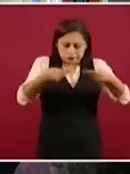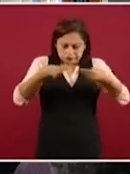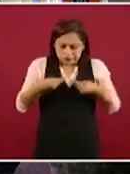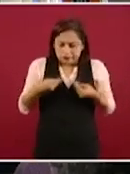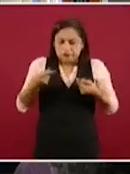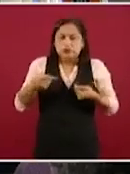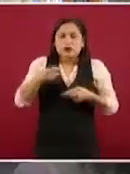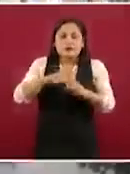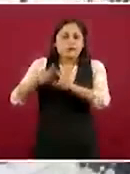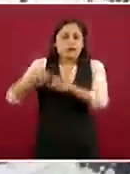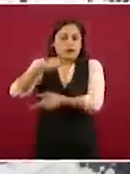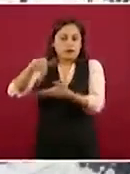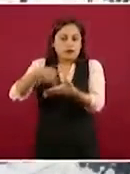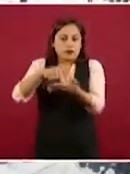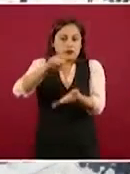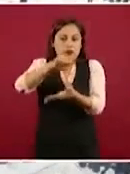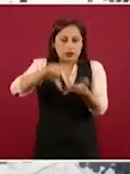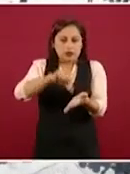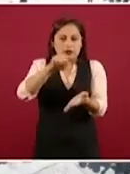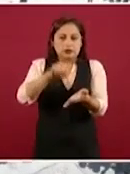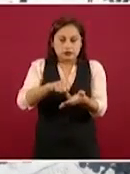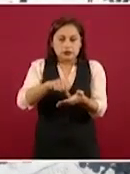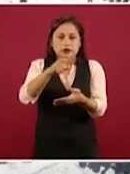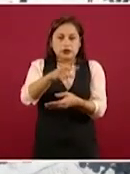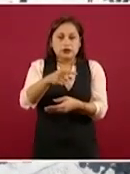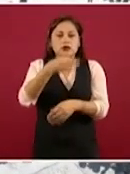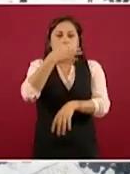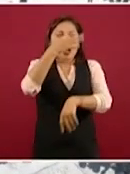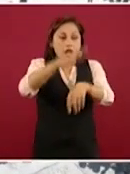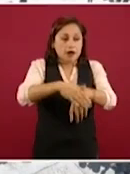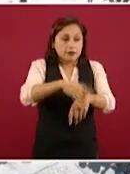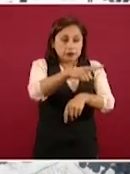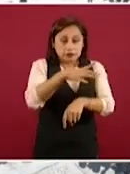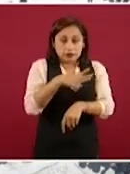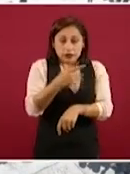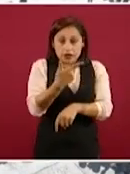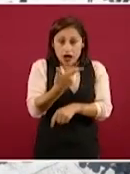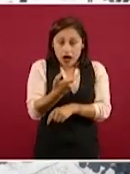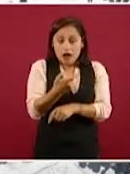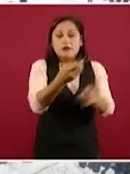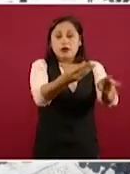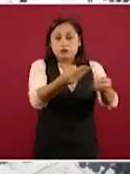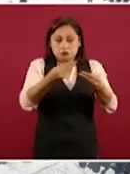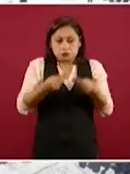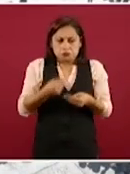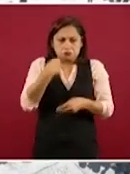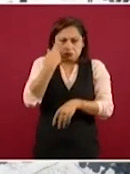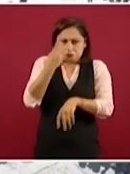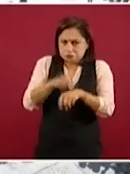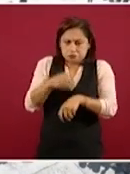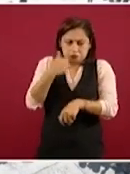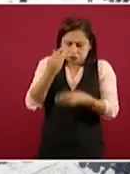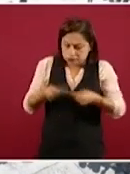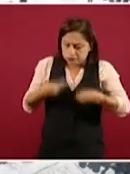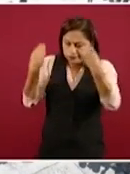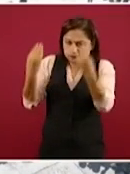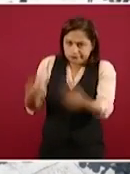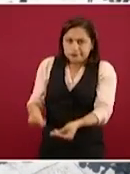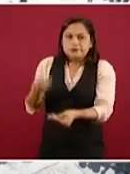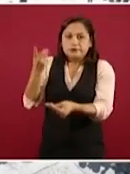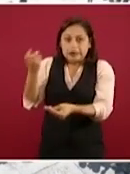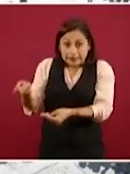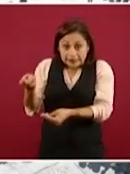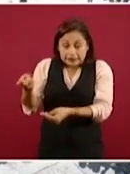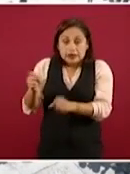nuestras instalaciones o a los puntos de canje de armas a entregarlas voluntariamente, armas que también se